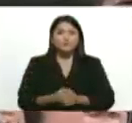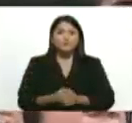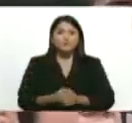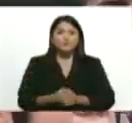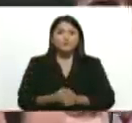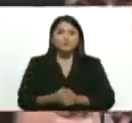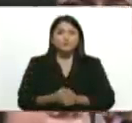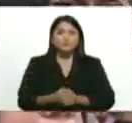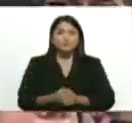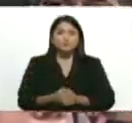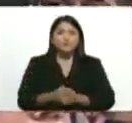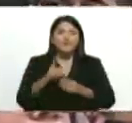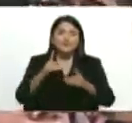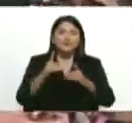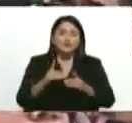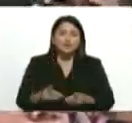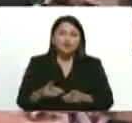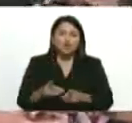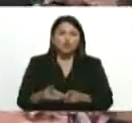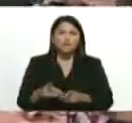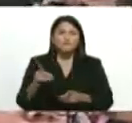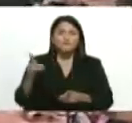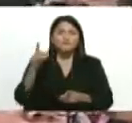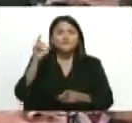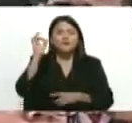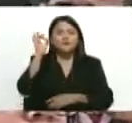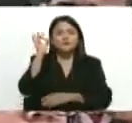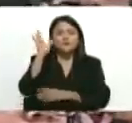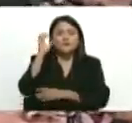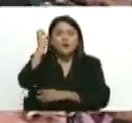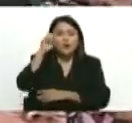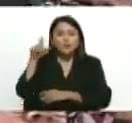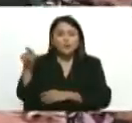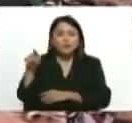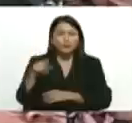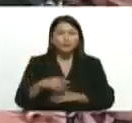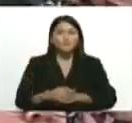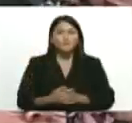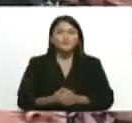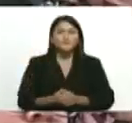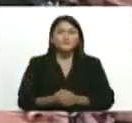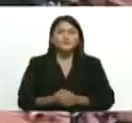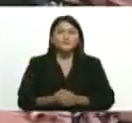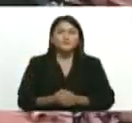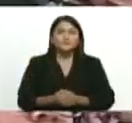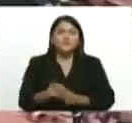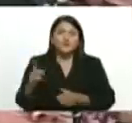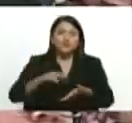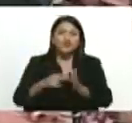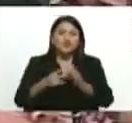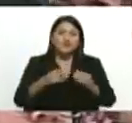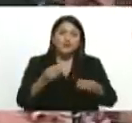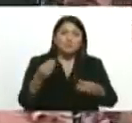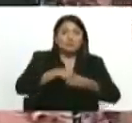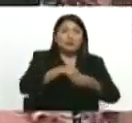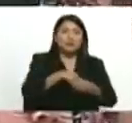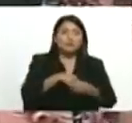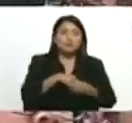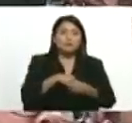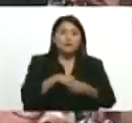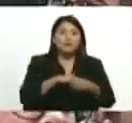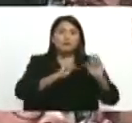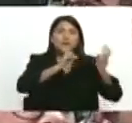esta resolución que sin duda, cargada de absoluta intromisión y de